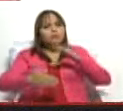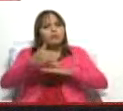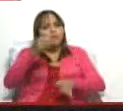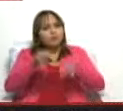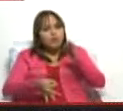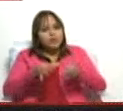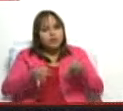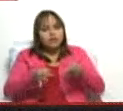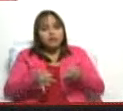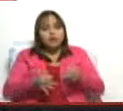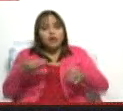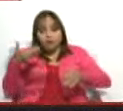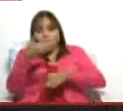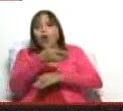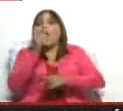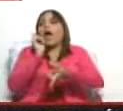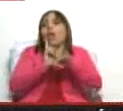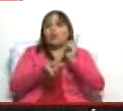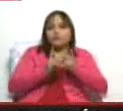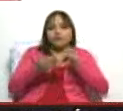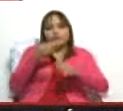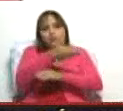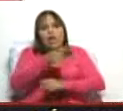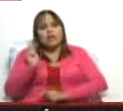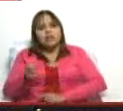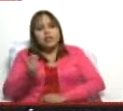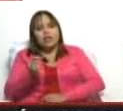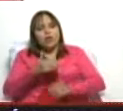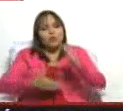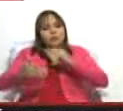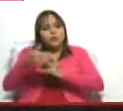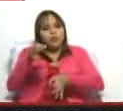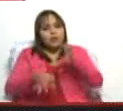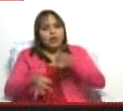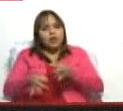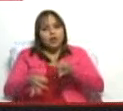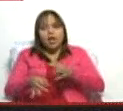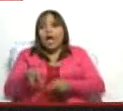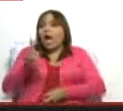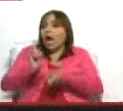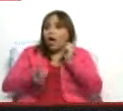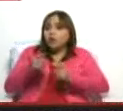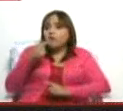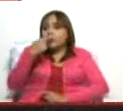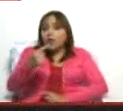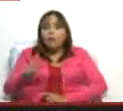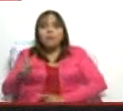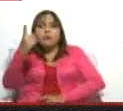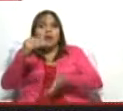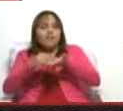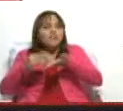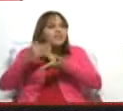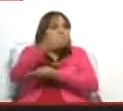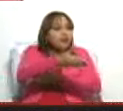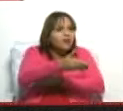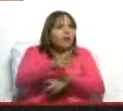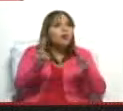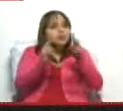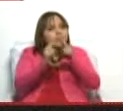al TCJ algunos. Otros que negaron al TCJ fueron por primera vez, lo conocieron, lo visitaron,